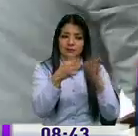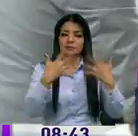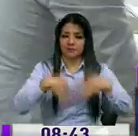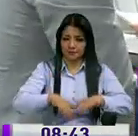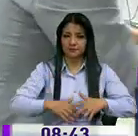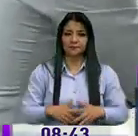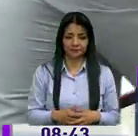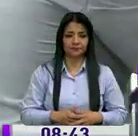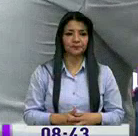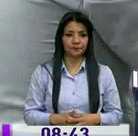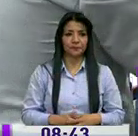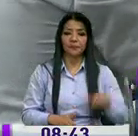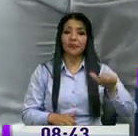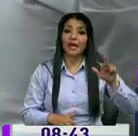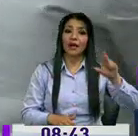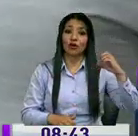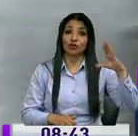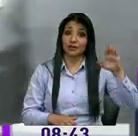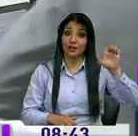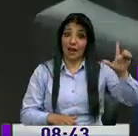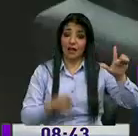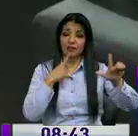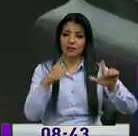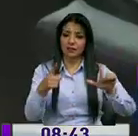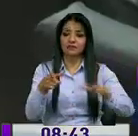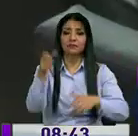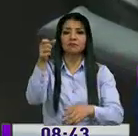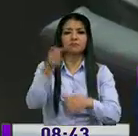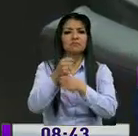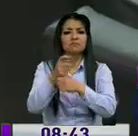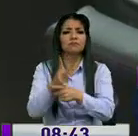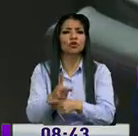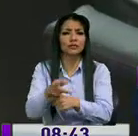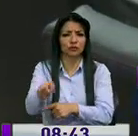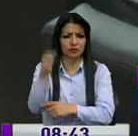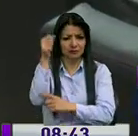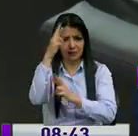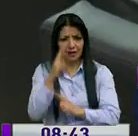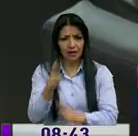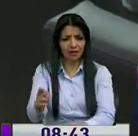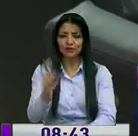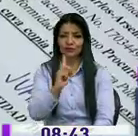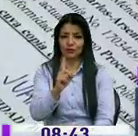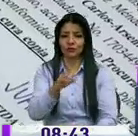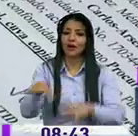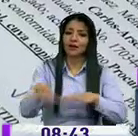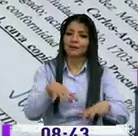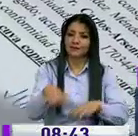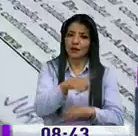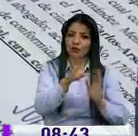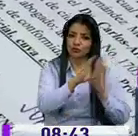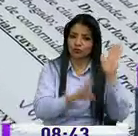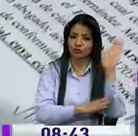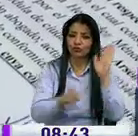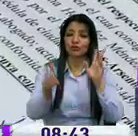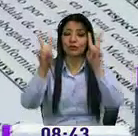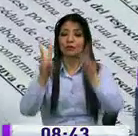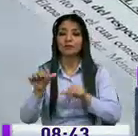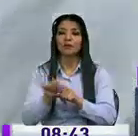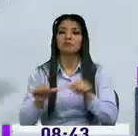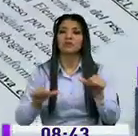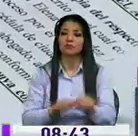De su parte, el Arcotel señaló que esta acción de protección es improcedente ya que no corresponde a una acción constitucional, sino al ámbito